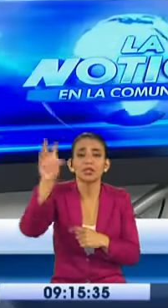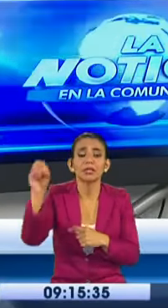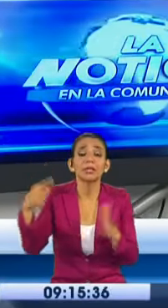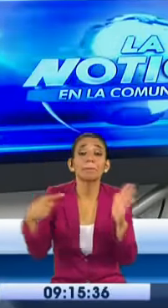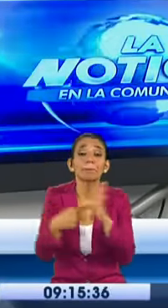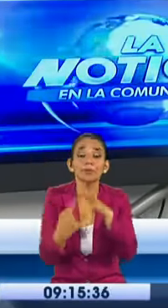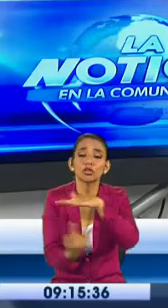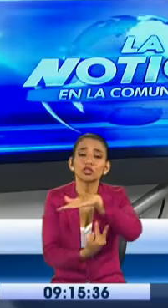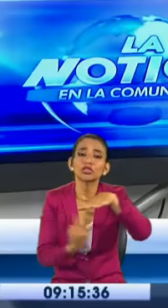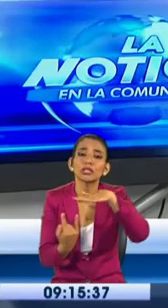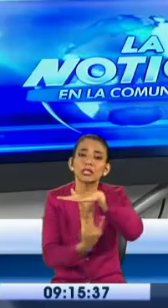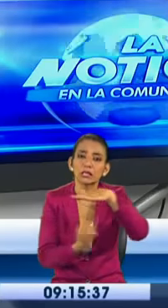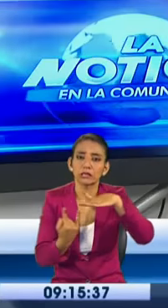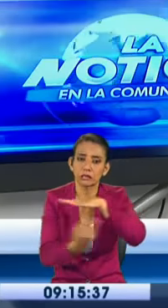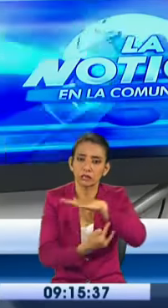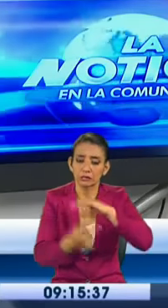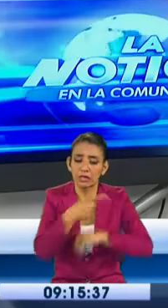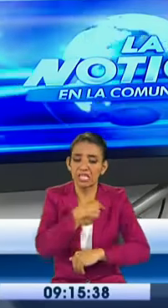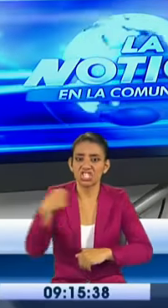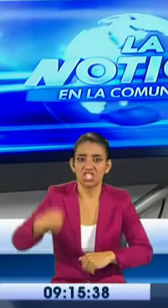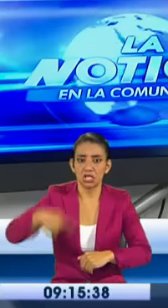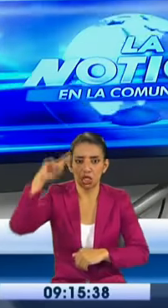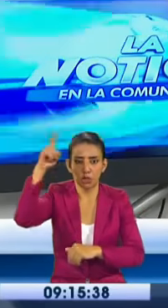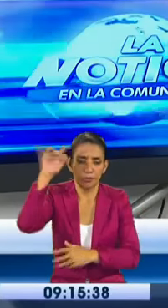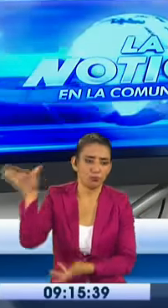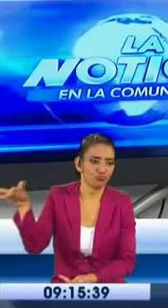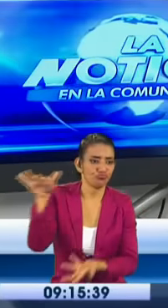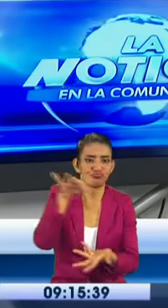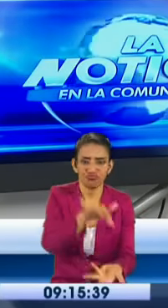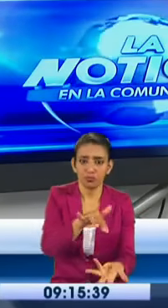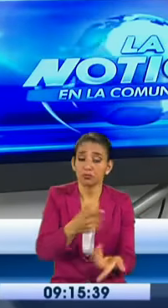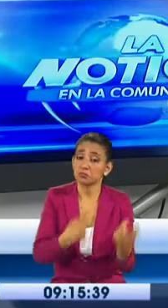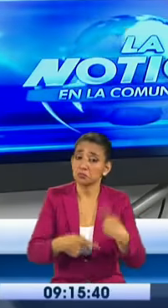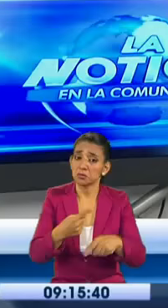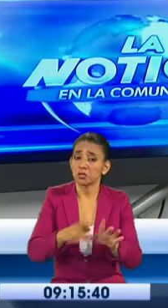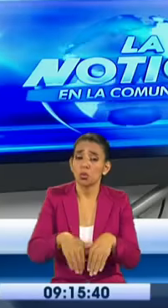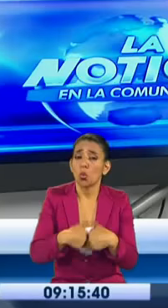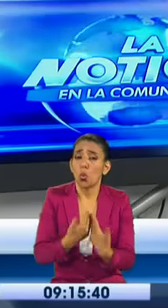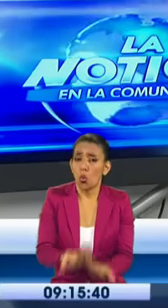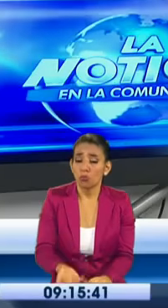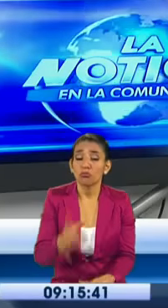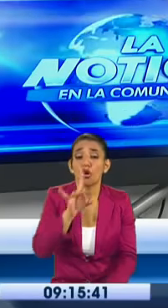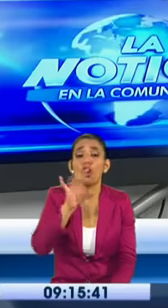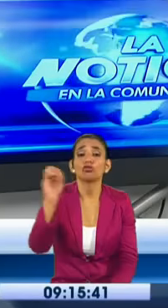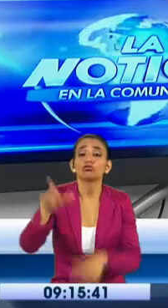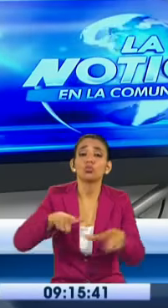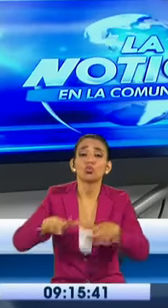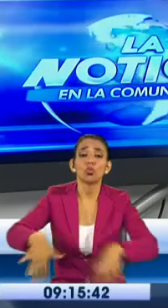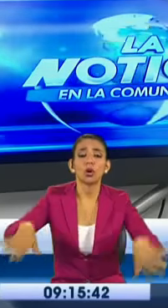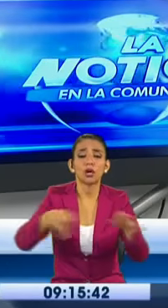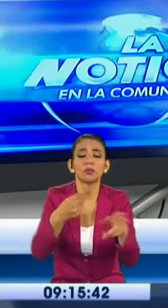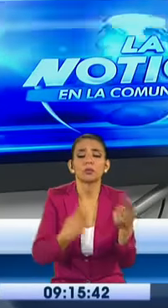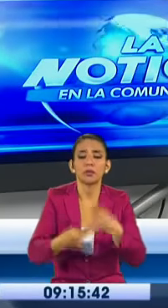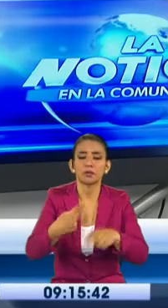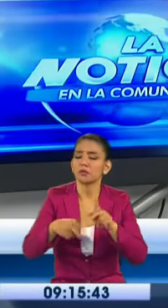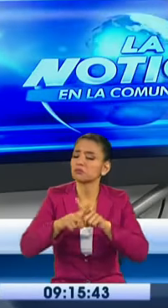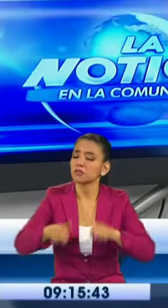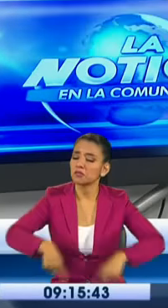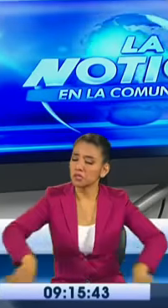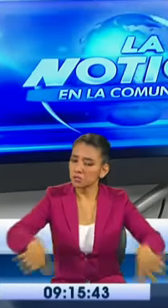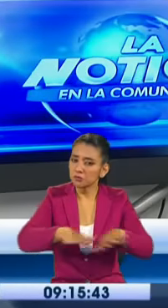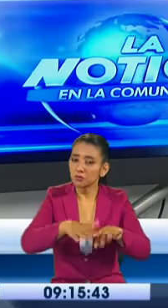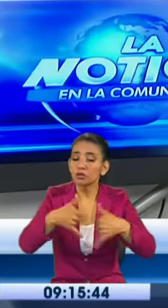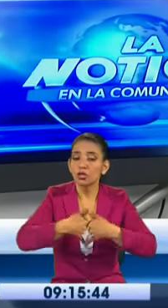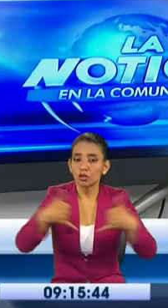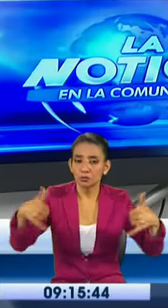inducción chinas importadas por el gobierno nacional. Los electrodomésticos se podrán encontrar en más de 800 puntos de venta en las diferentes casas